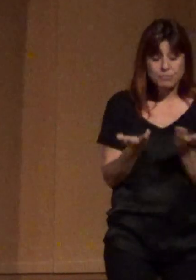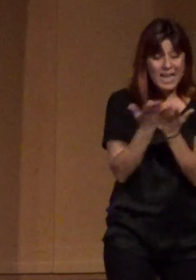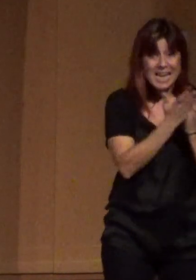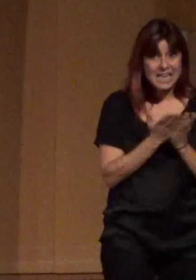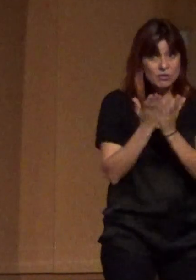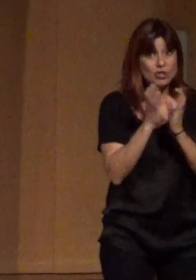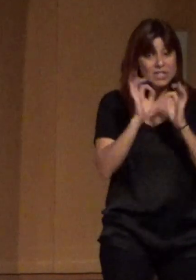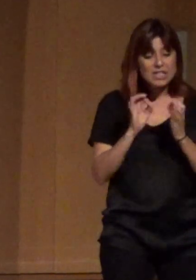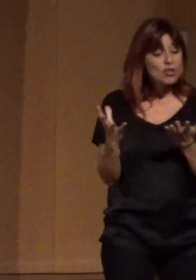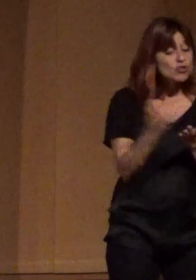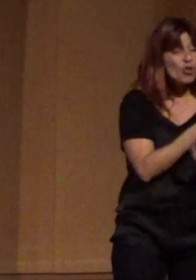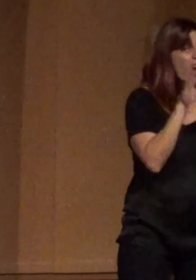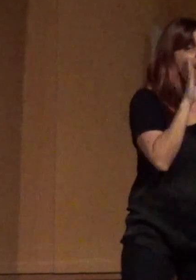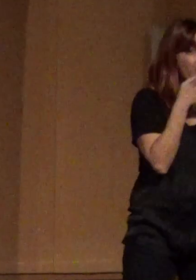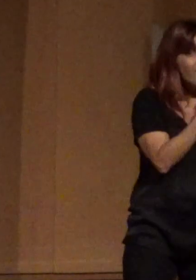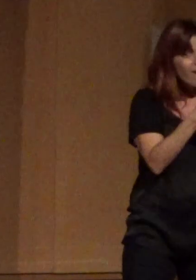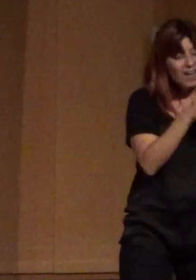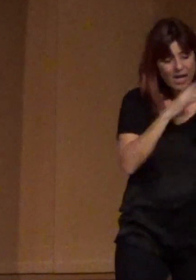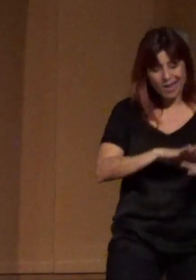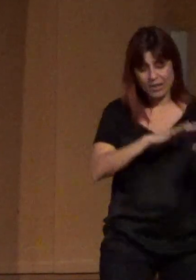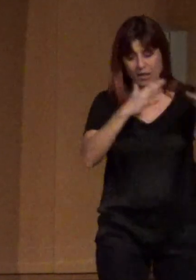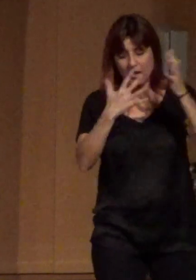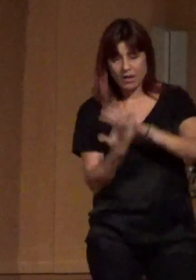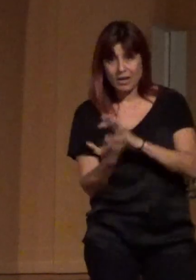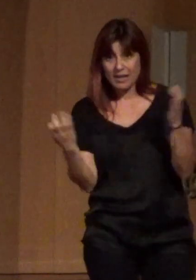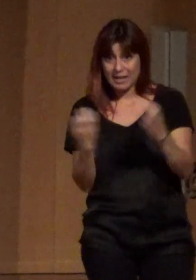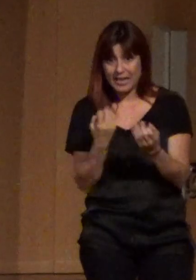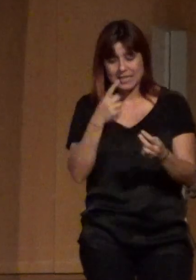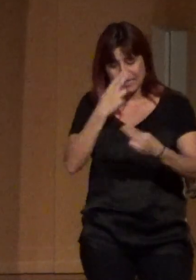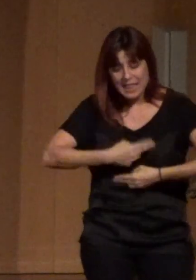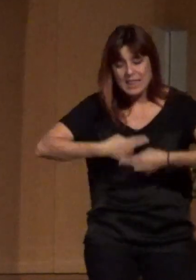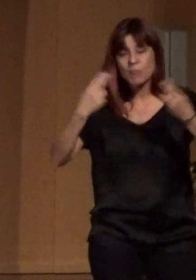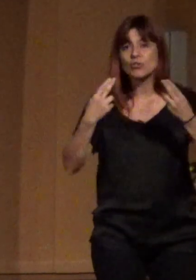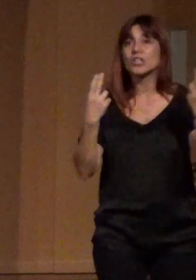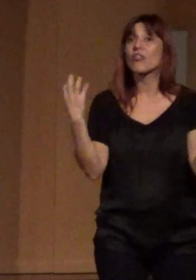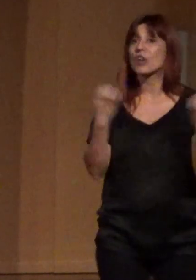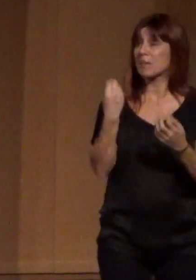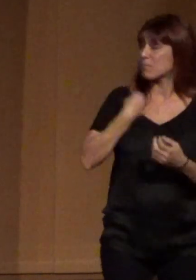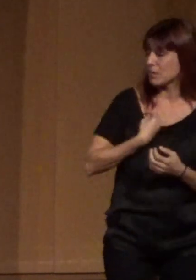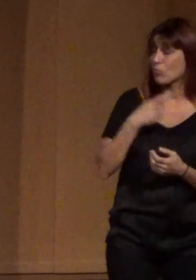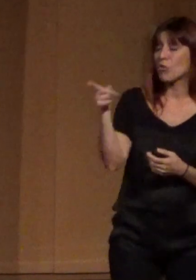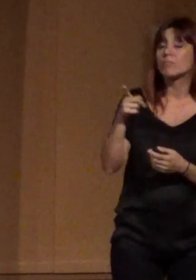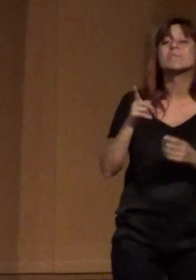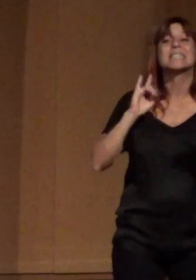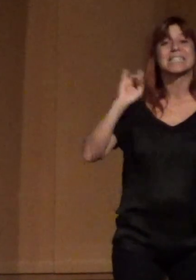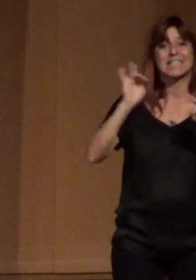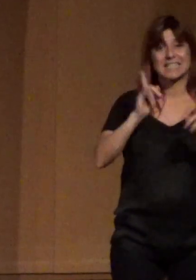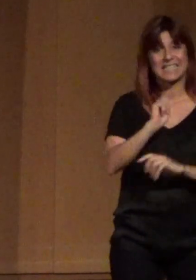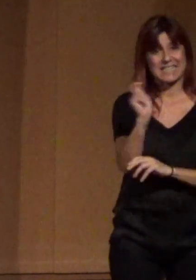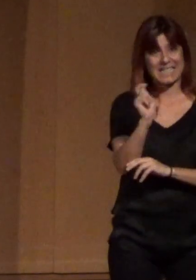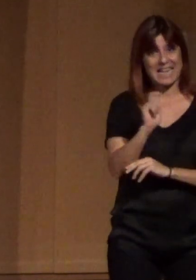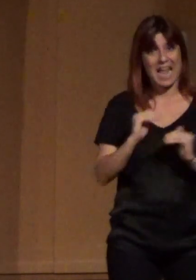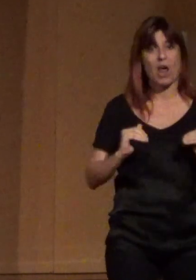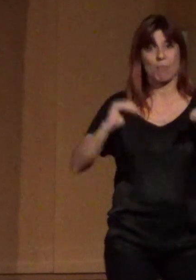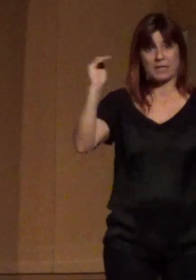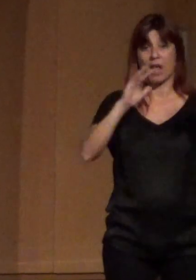la aplicabilidad de todo esto es que los estudios han demostrado a nivel farmacológico que la atomoxetina aumenta la señal porque media los receptores